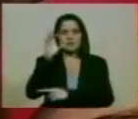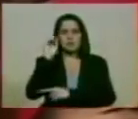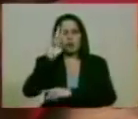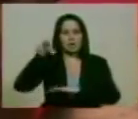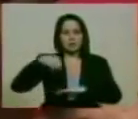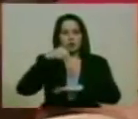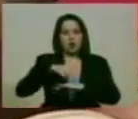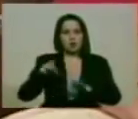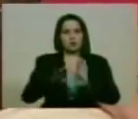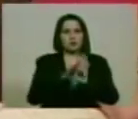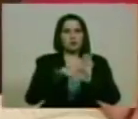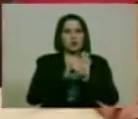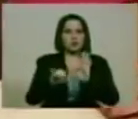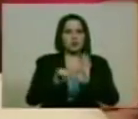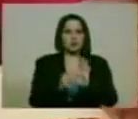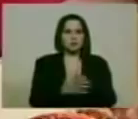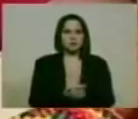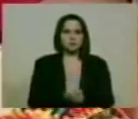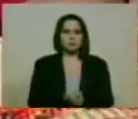Constituyente.